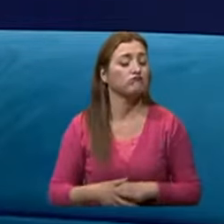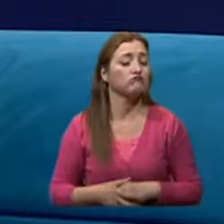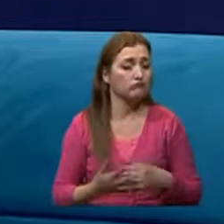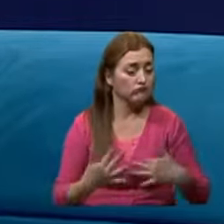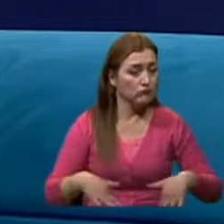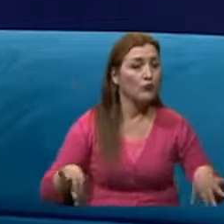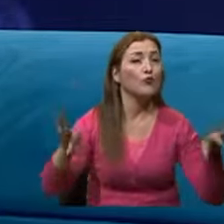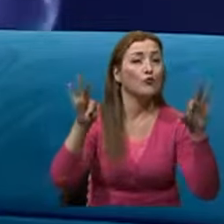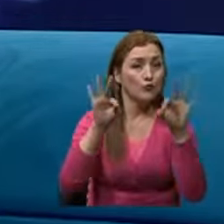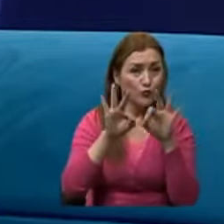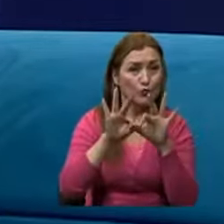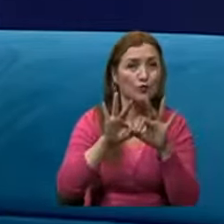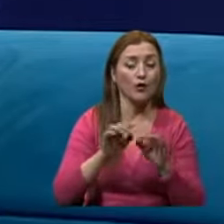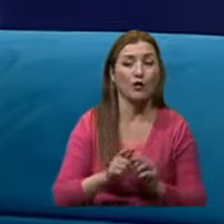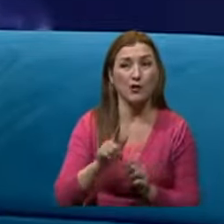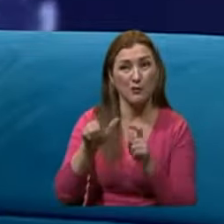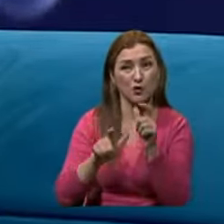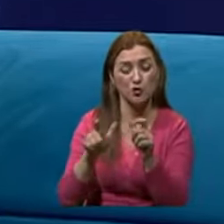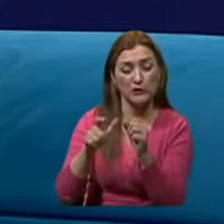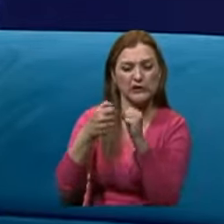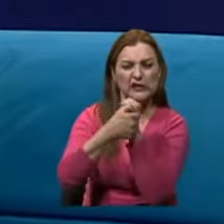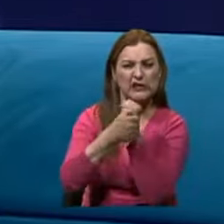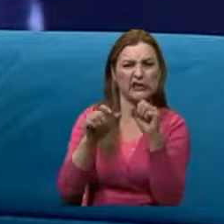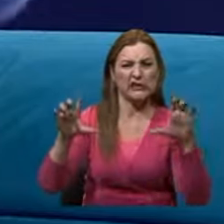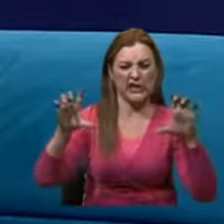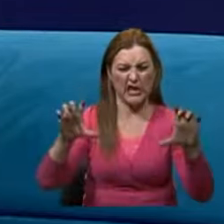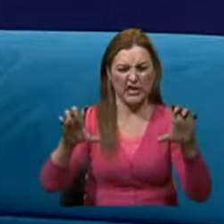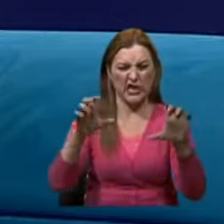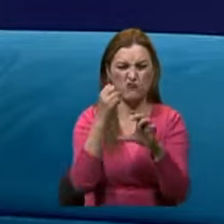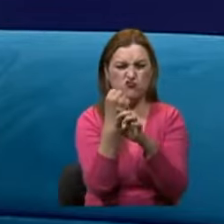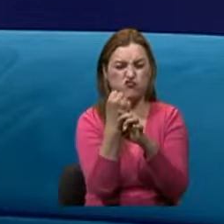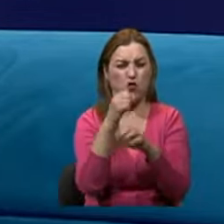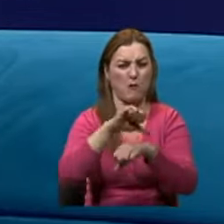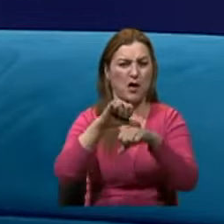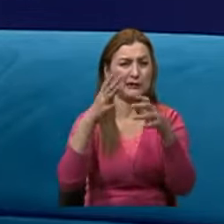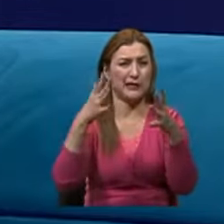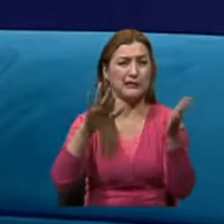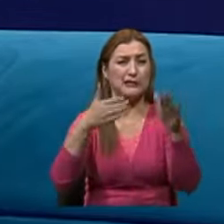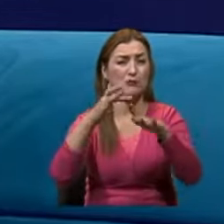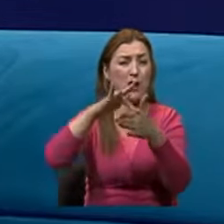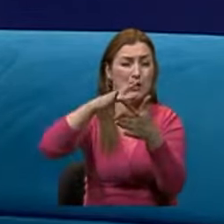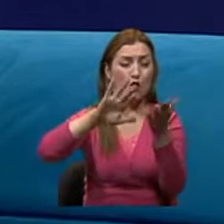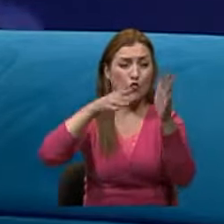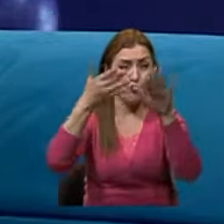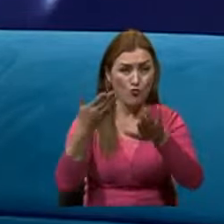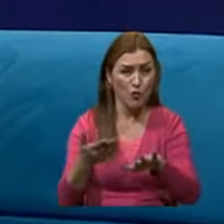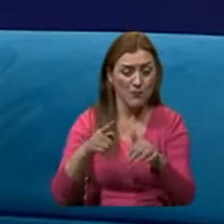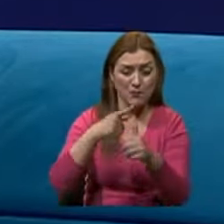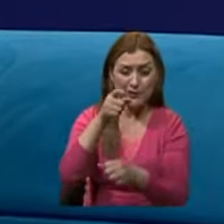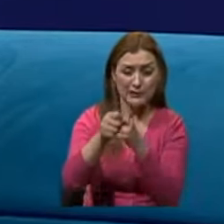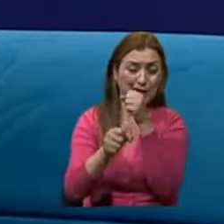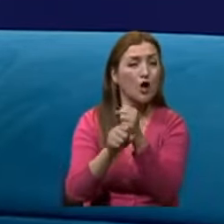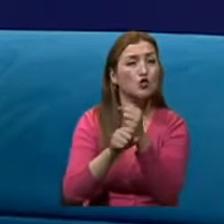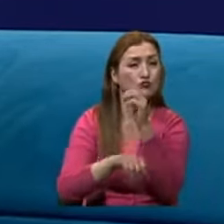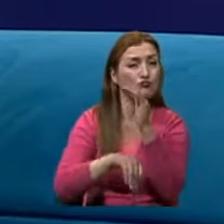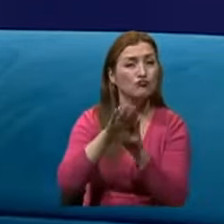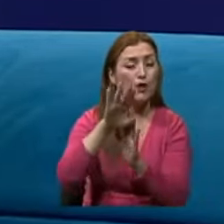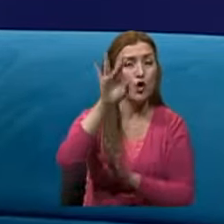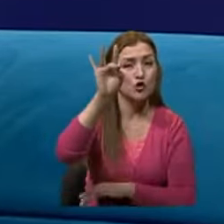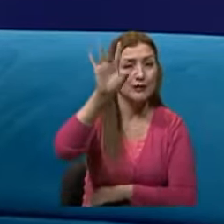decir que si un paciente no se opera de una fractura de cadera, la mortalidad, es decir, el riesgo de que fallezca en el primer año puede ser más o